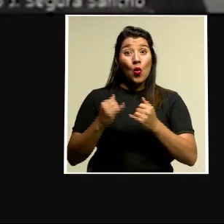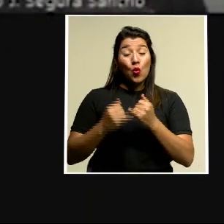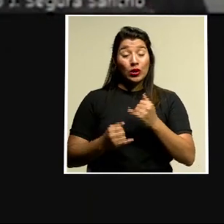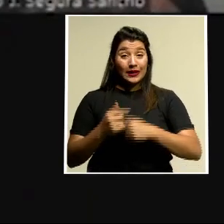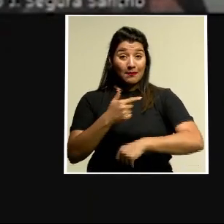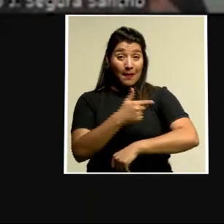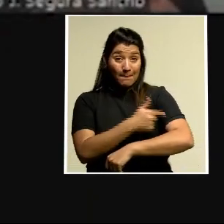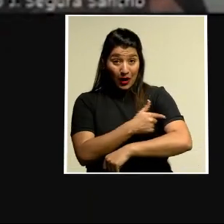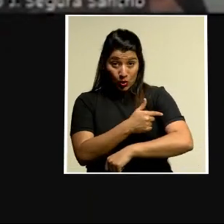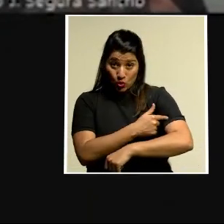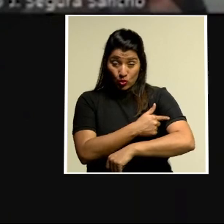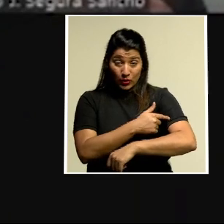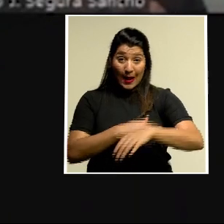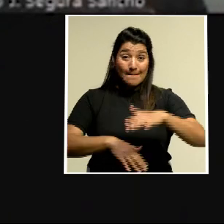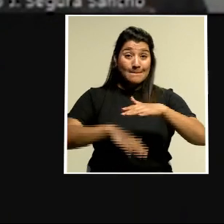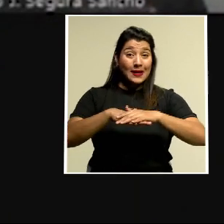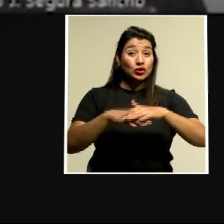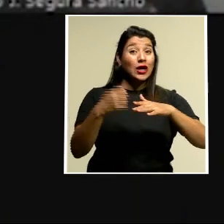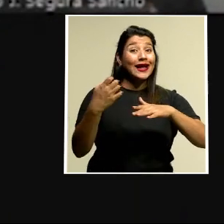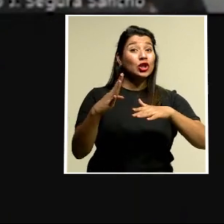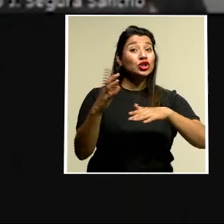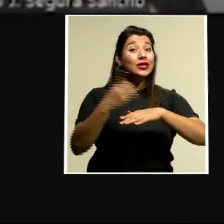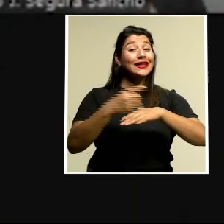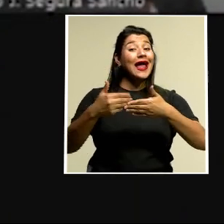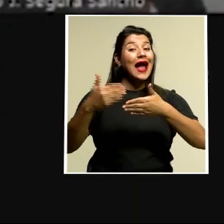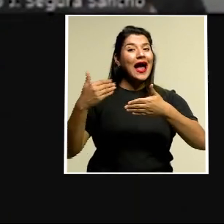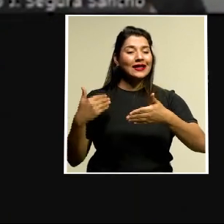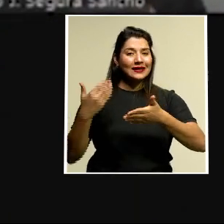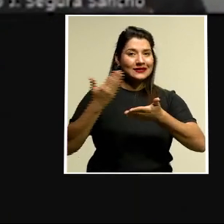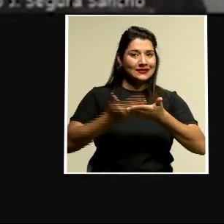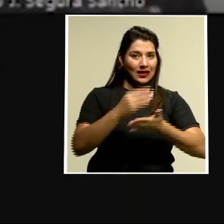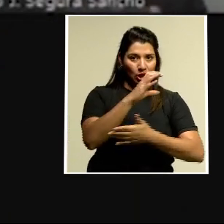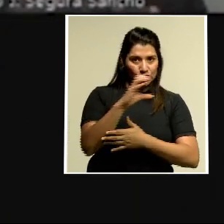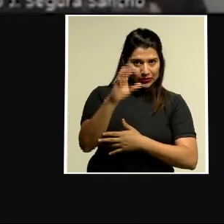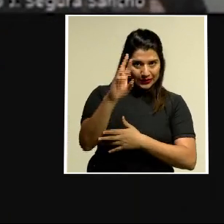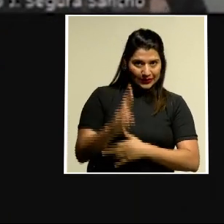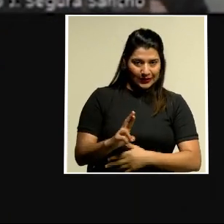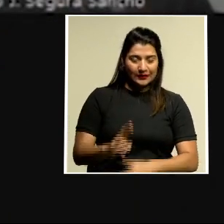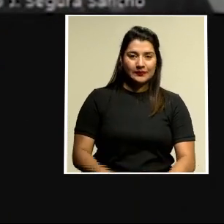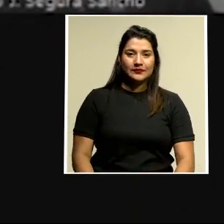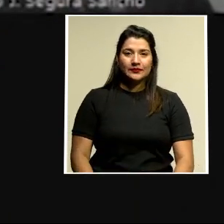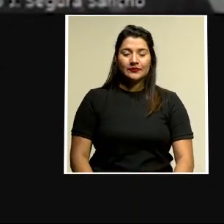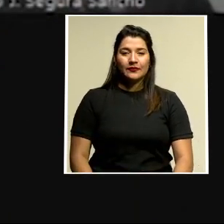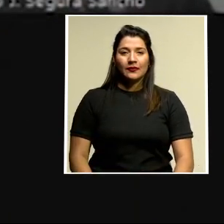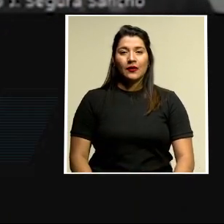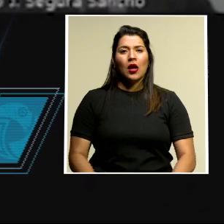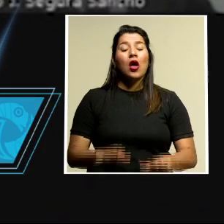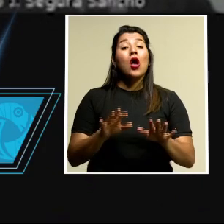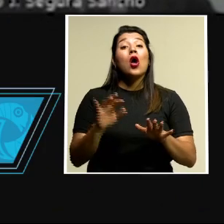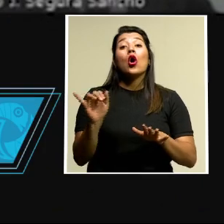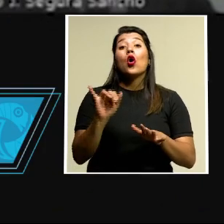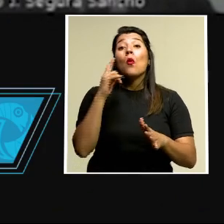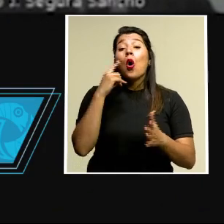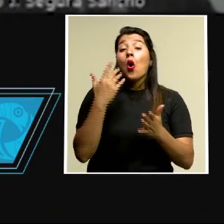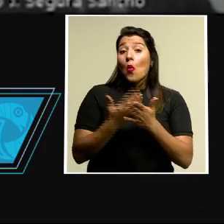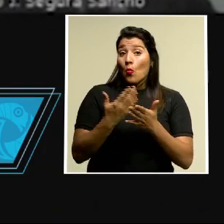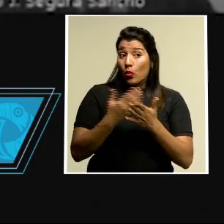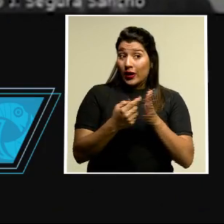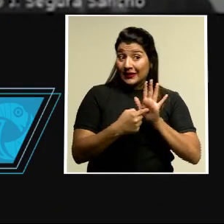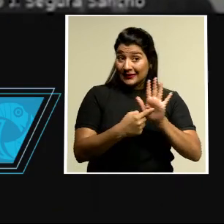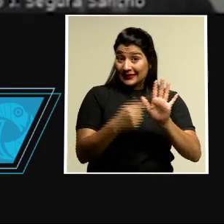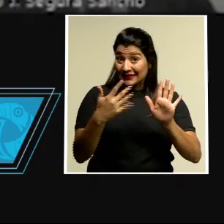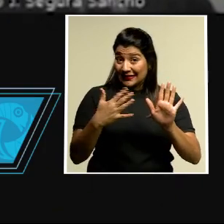personas que requieran atención hospitalaria y se alcanzaría 400 o más casos en pocas semanas de atenciones en cuidados